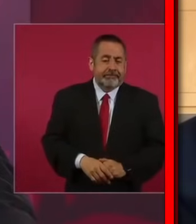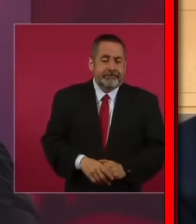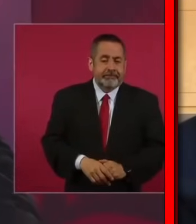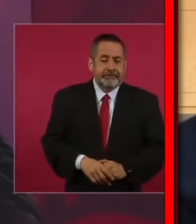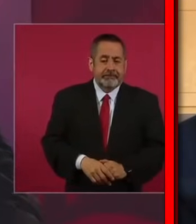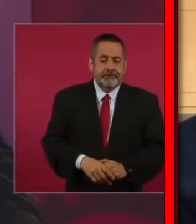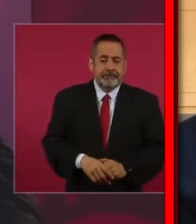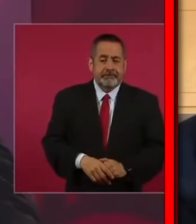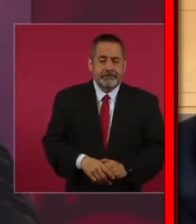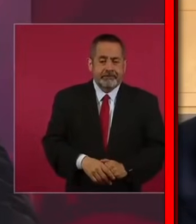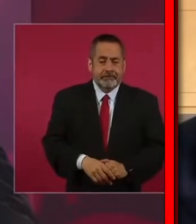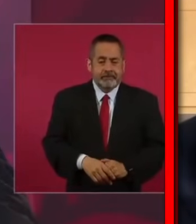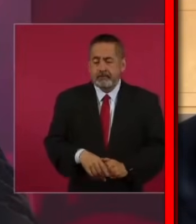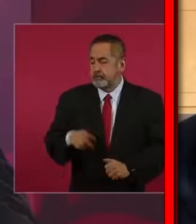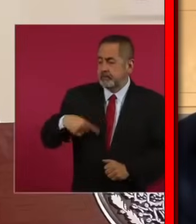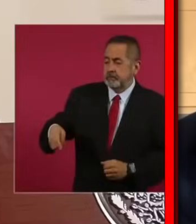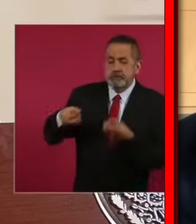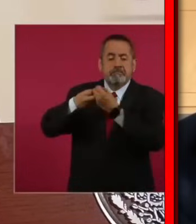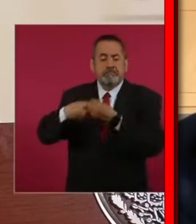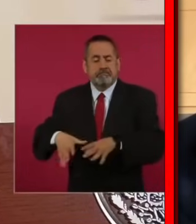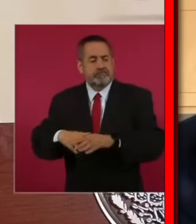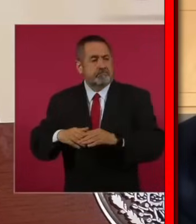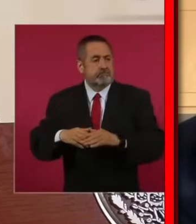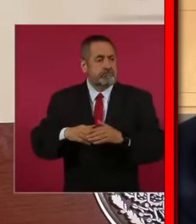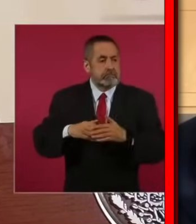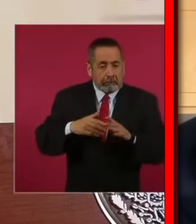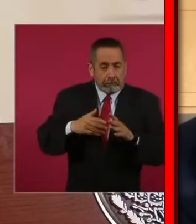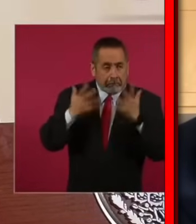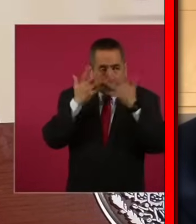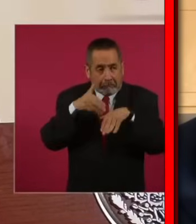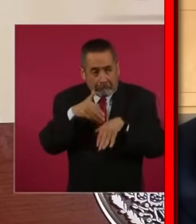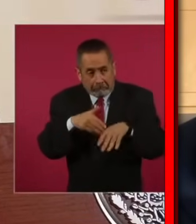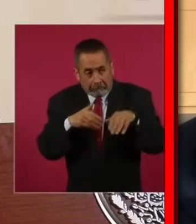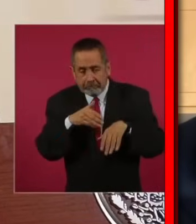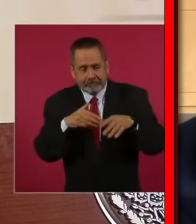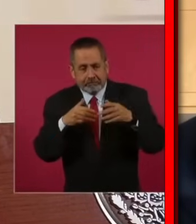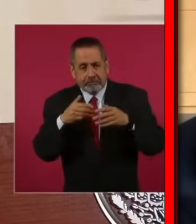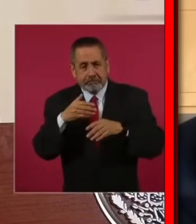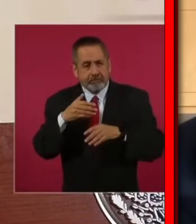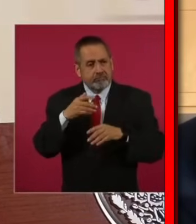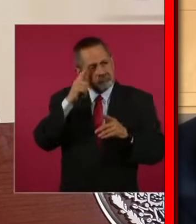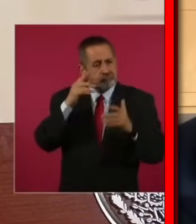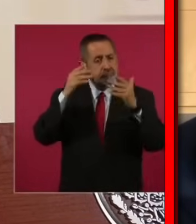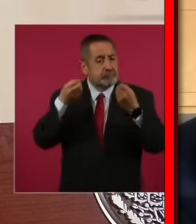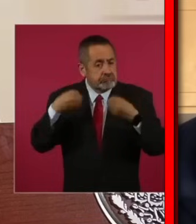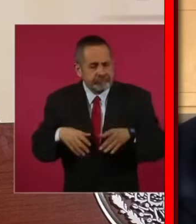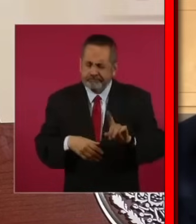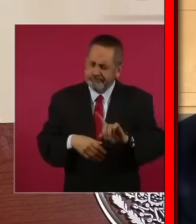eh afectación a nuestra soberanía soberanía ya no es el tiempo